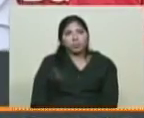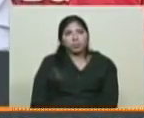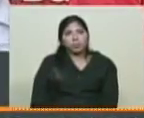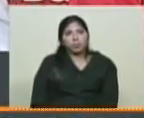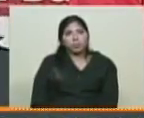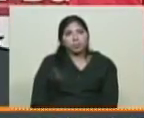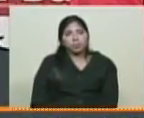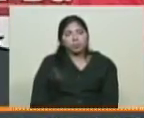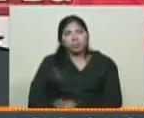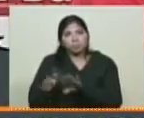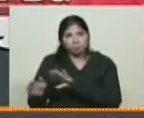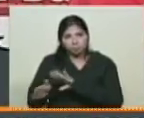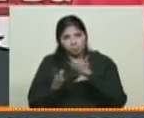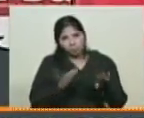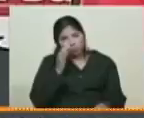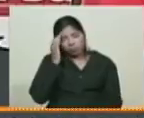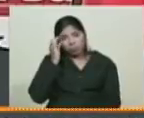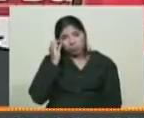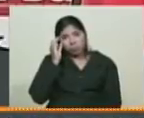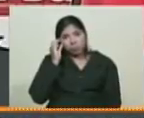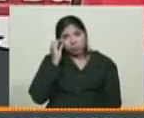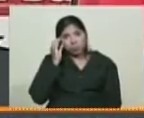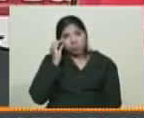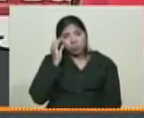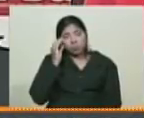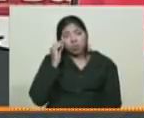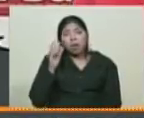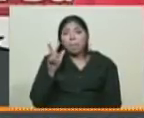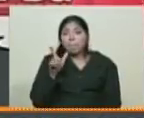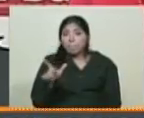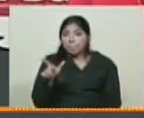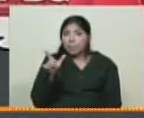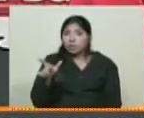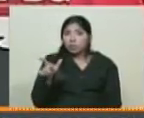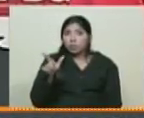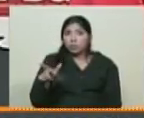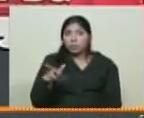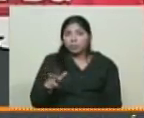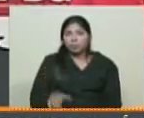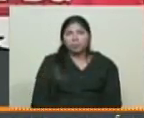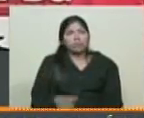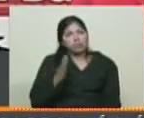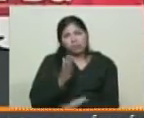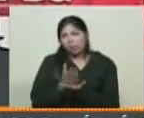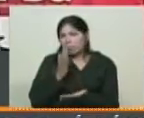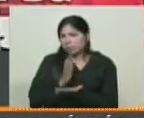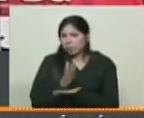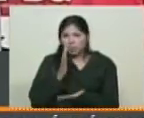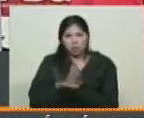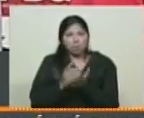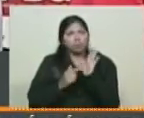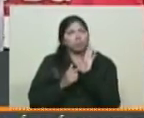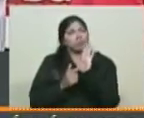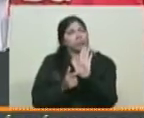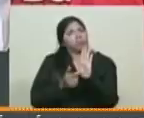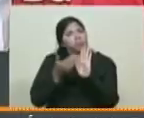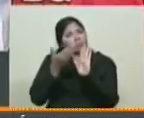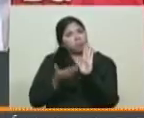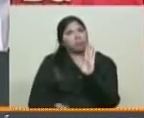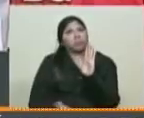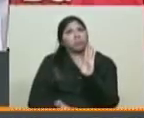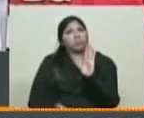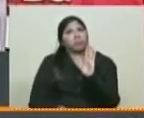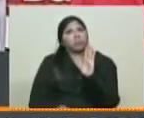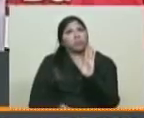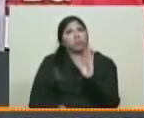igual forma, el Partido Socialista Unido de Venezuela, como siempre lo hemos demostrado, como quien dice en las buenas y en las